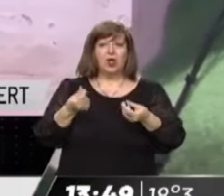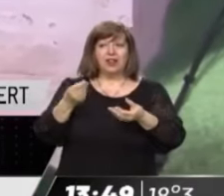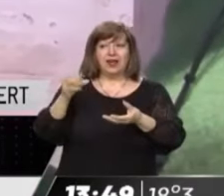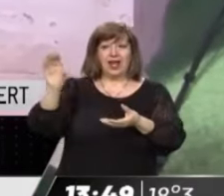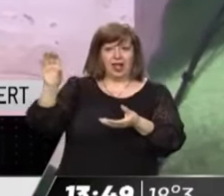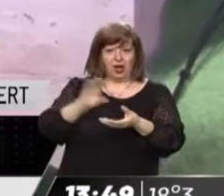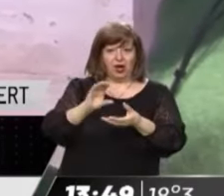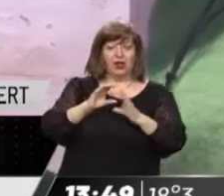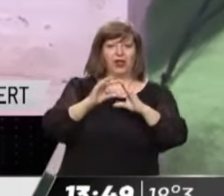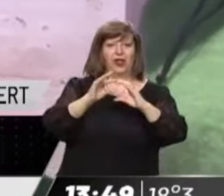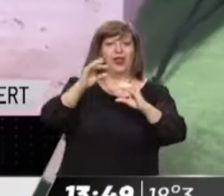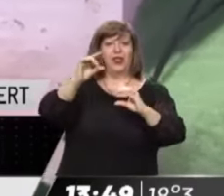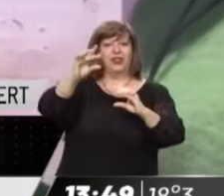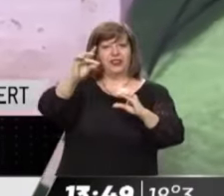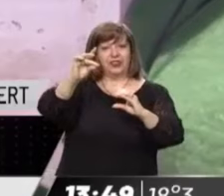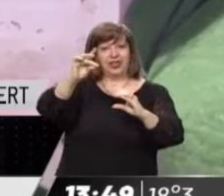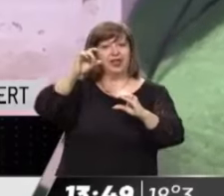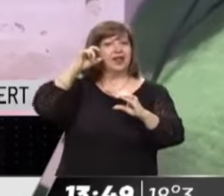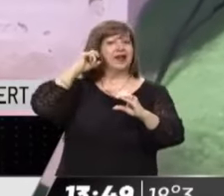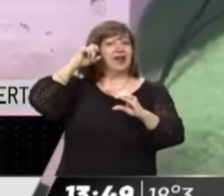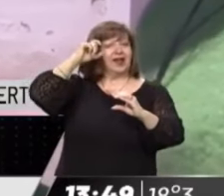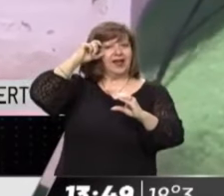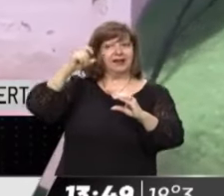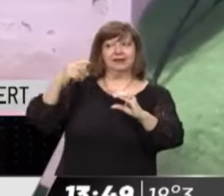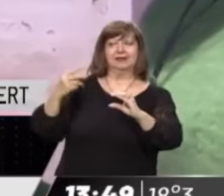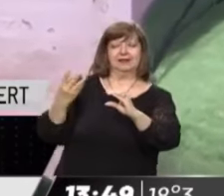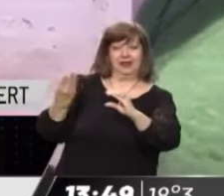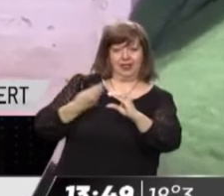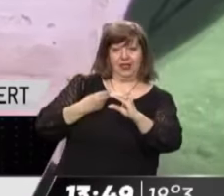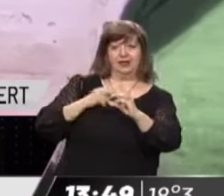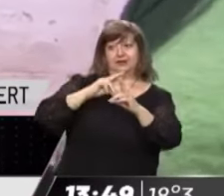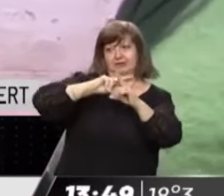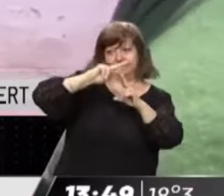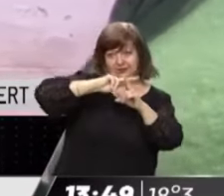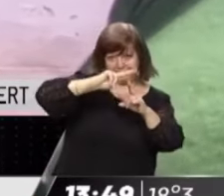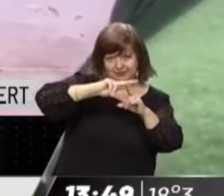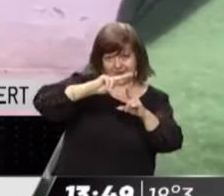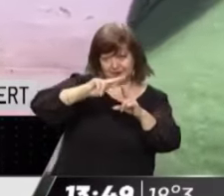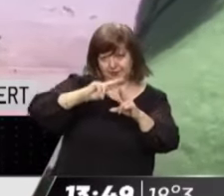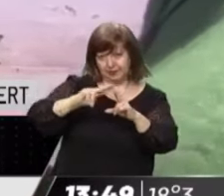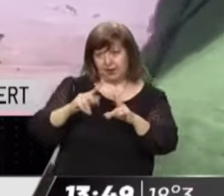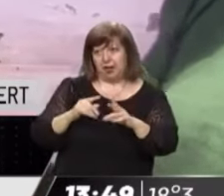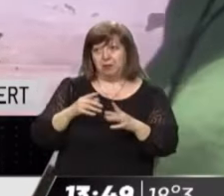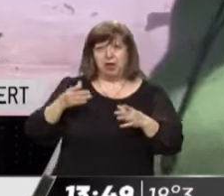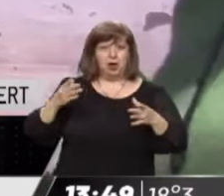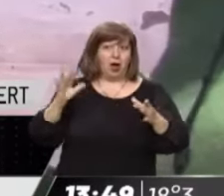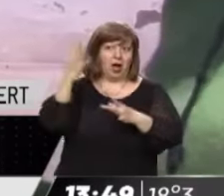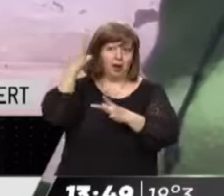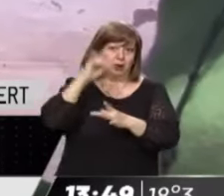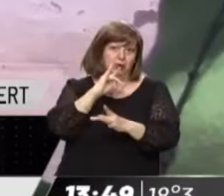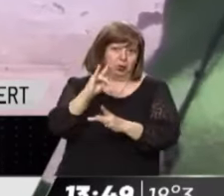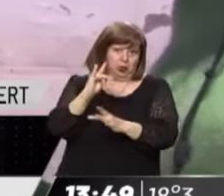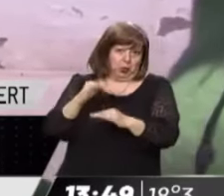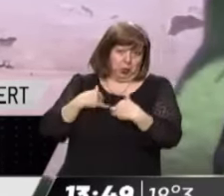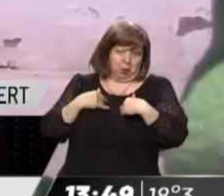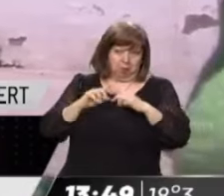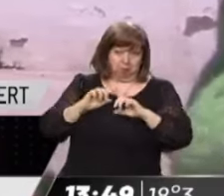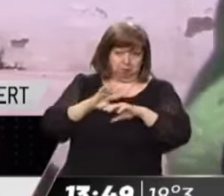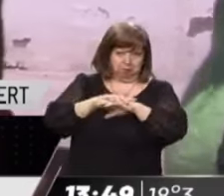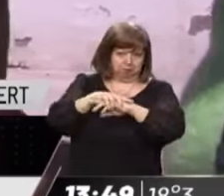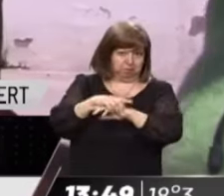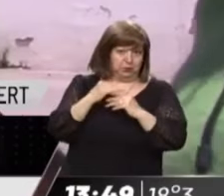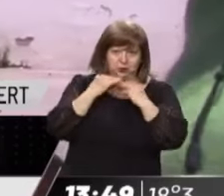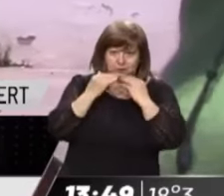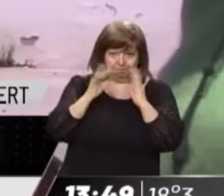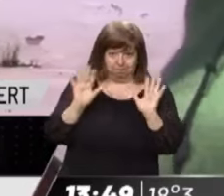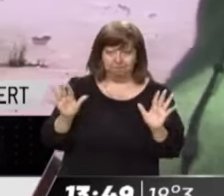especial de Dirección General de escuela para hacer frente a los arreglos que estaría esa posibilidad Digamos si se demora lo otro habría una posibilidad Sí sí sí Ya